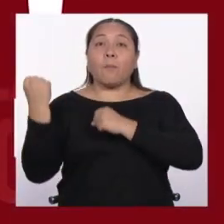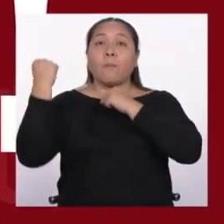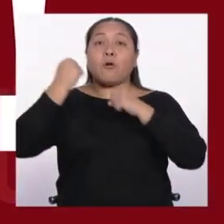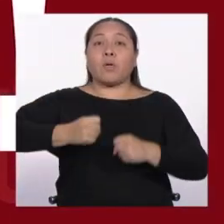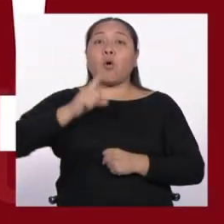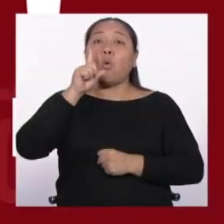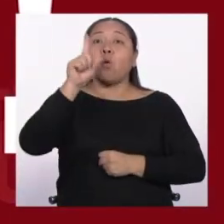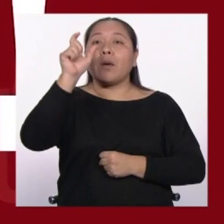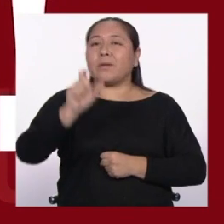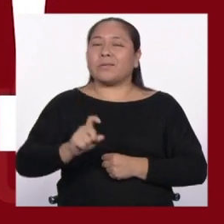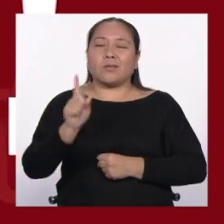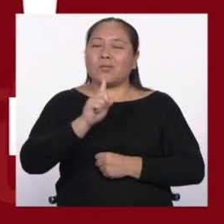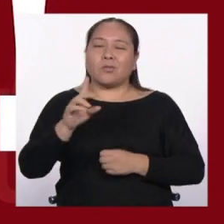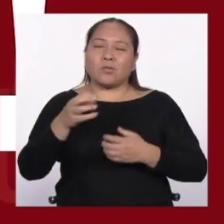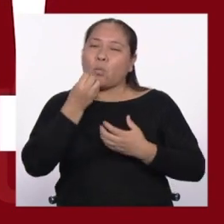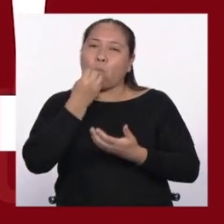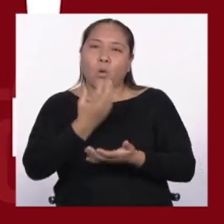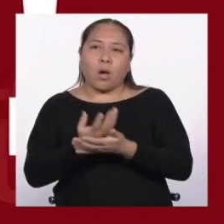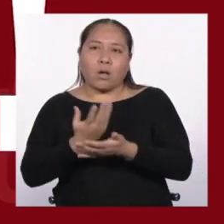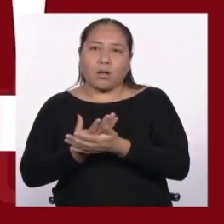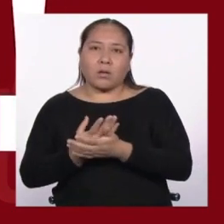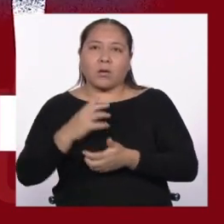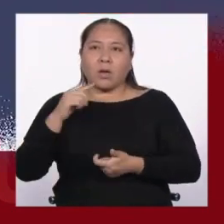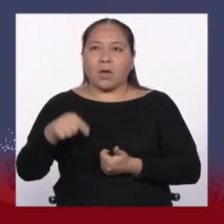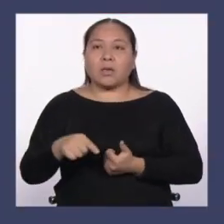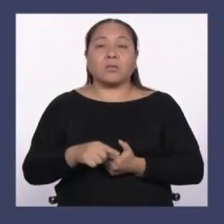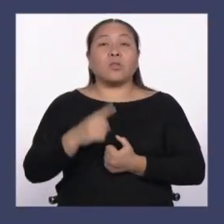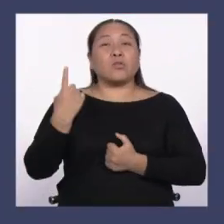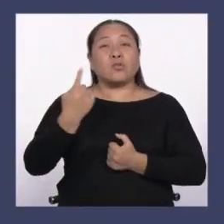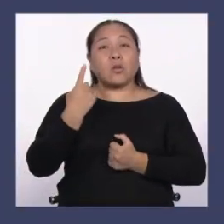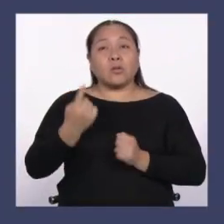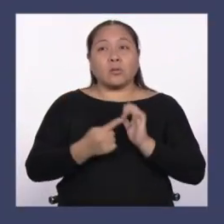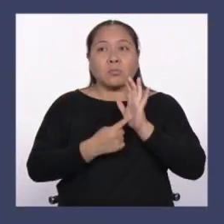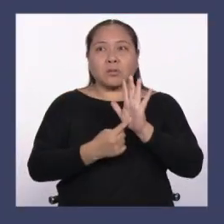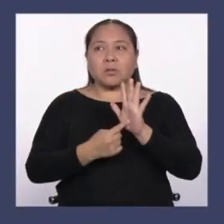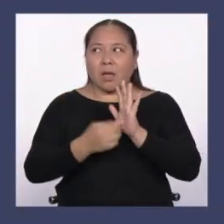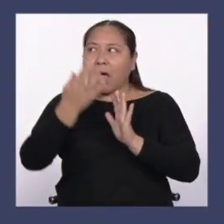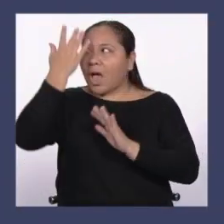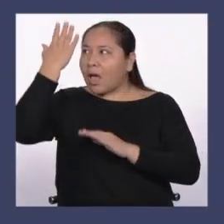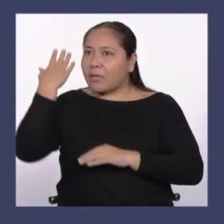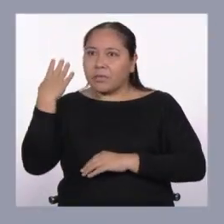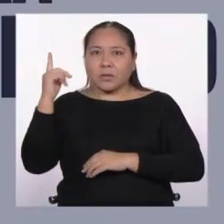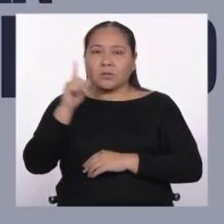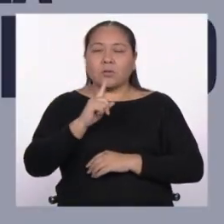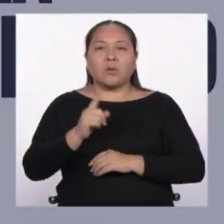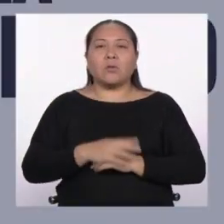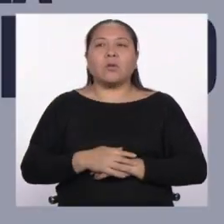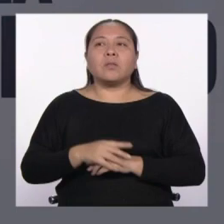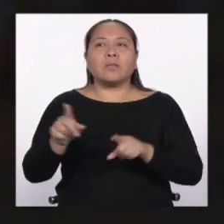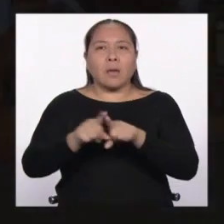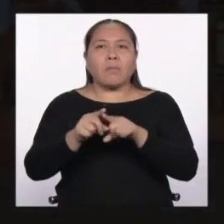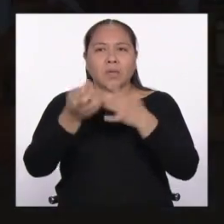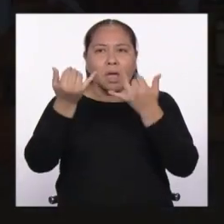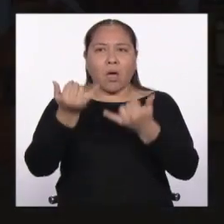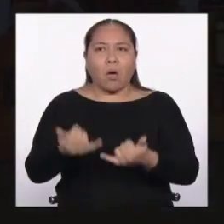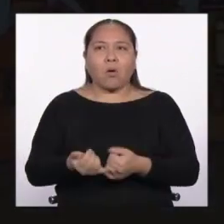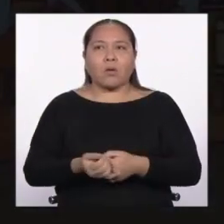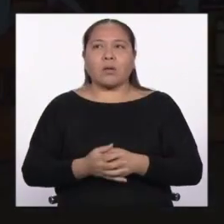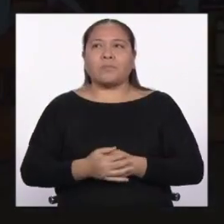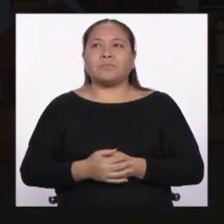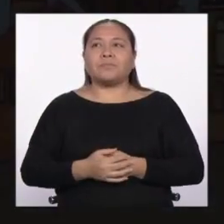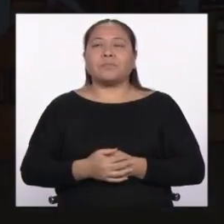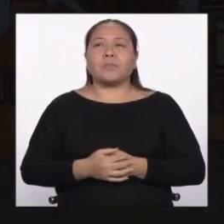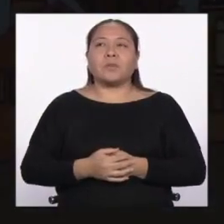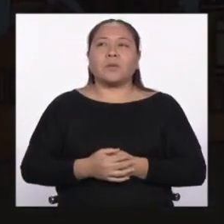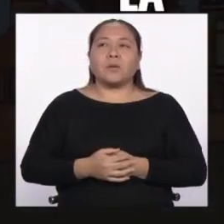parece ser una opción correcta, pero esto es solo algo que no solo se ha presentado en siglos pasados, sino también en la actualidad, y no ha resultado